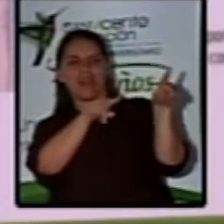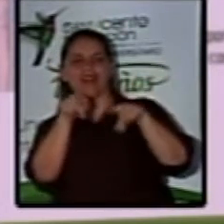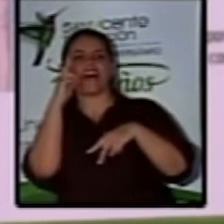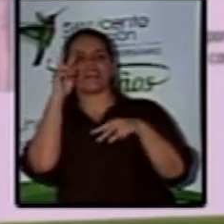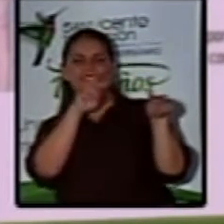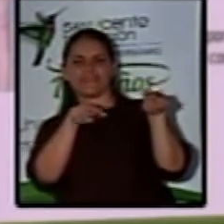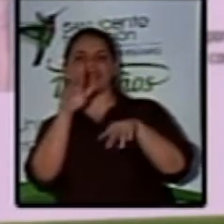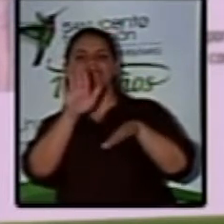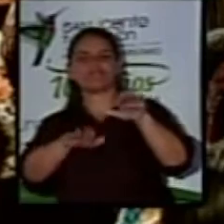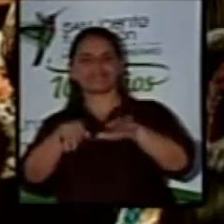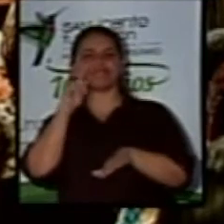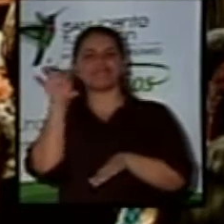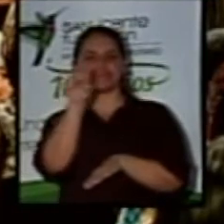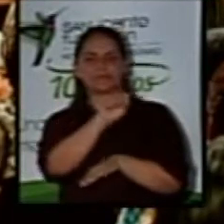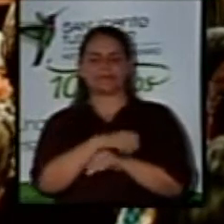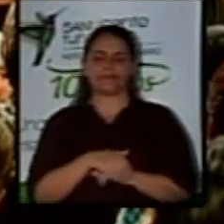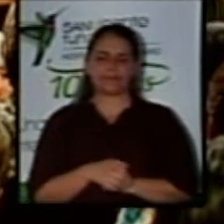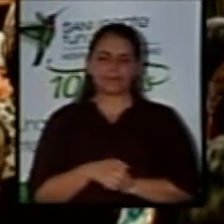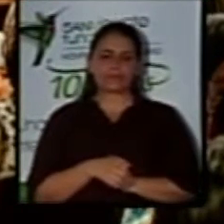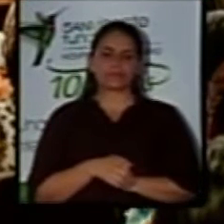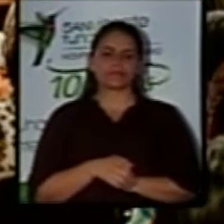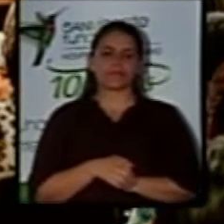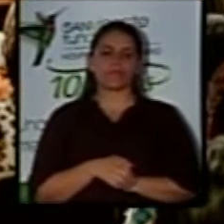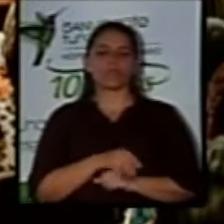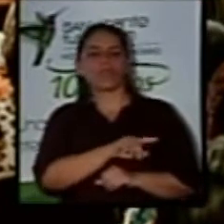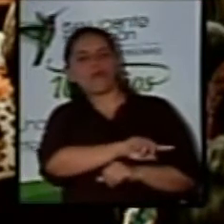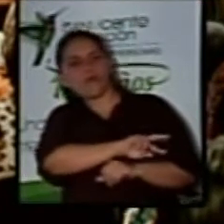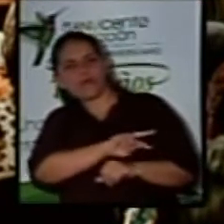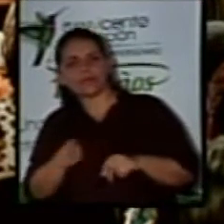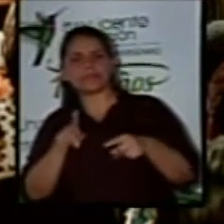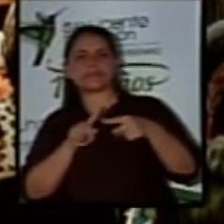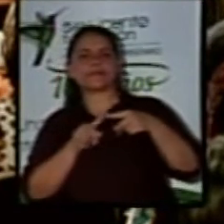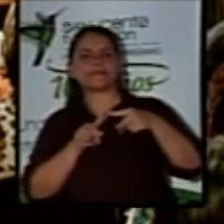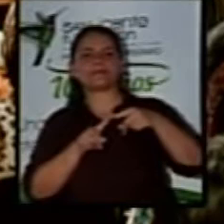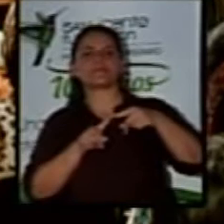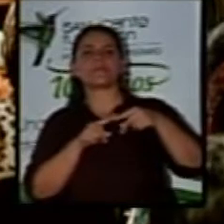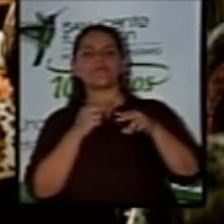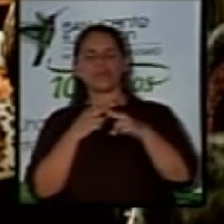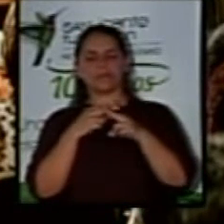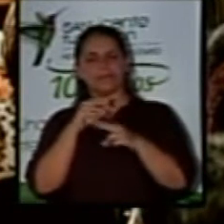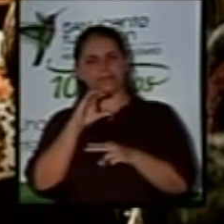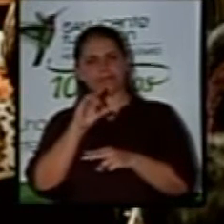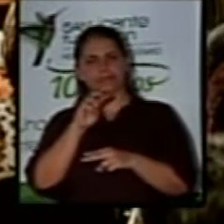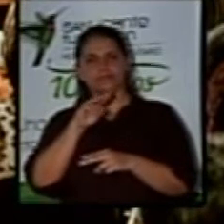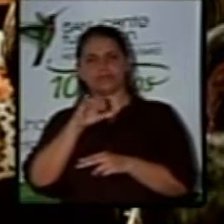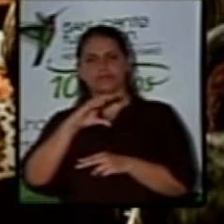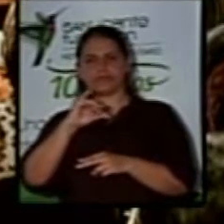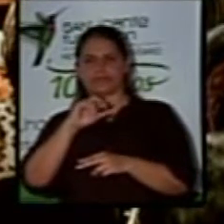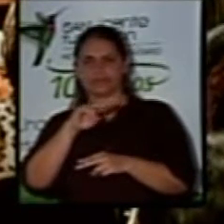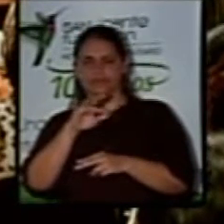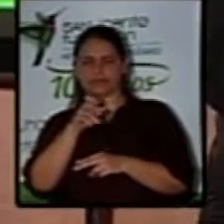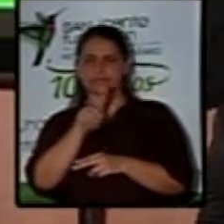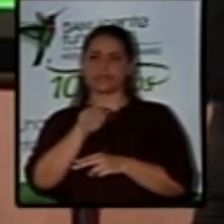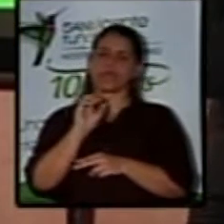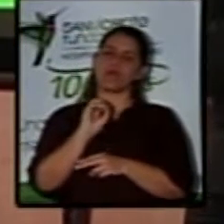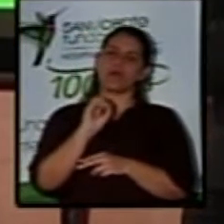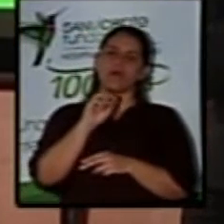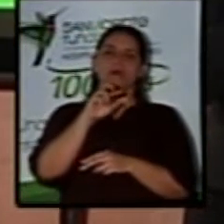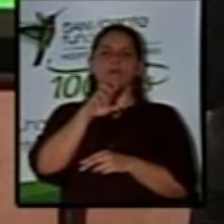pues en las personas que tienen esta enfermedad. Y hay otras venitas que se llaman las comunicantes o perforantes, que van a estar, como su nombre lo